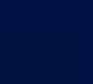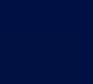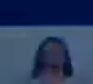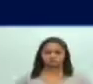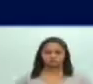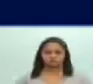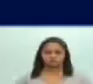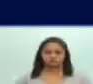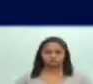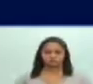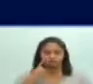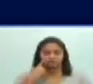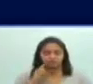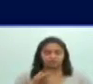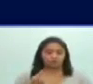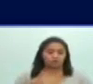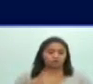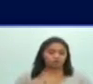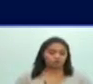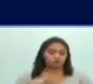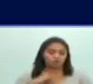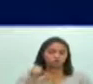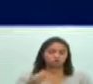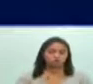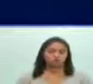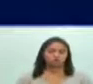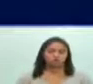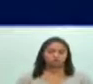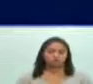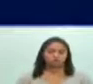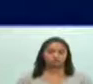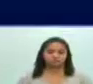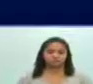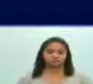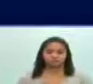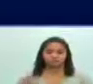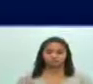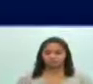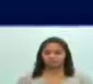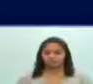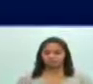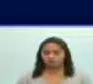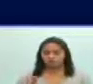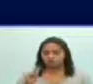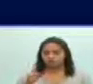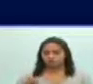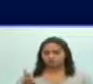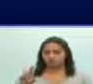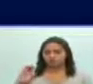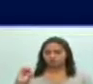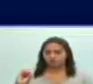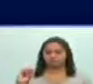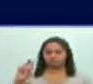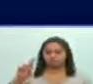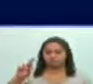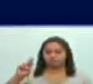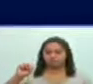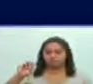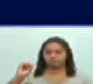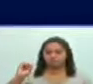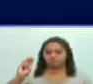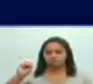Vamos a pasar ahora a otro grupo de pronombres, que son los pronombres demostrativos. Los